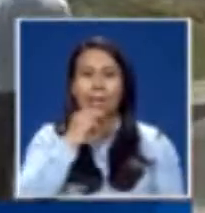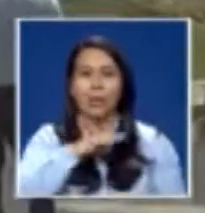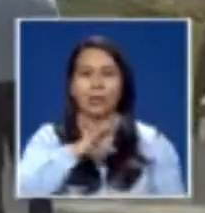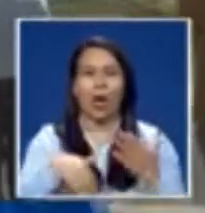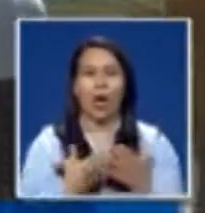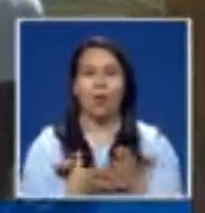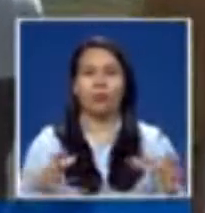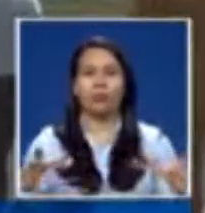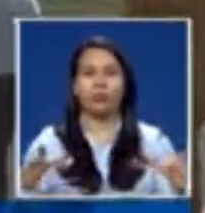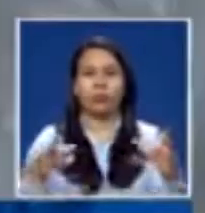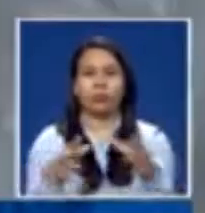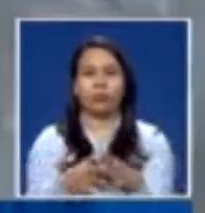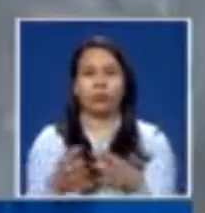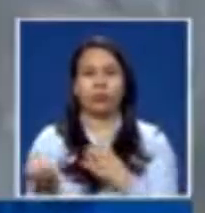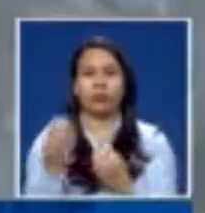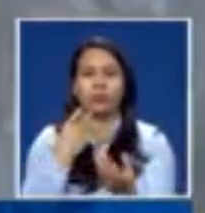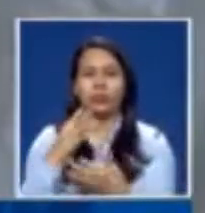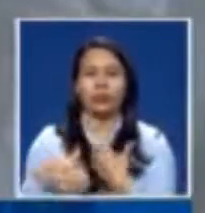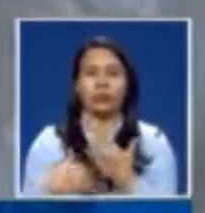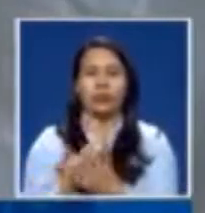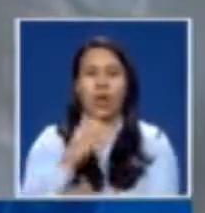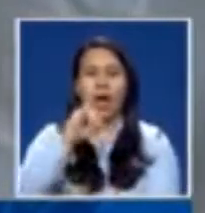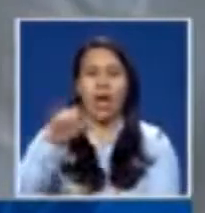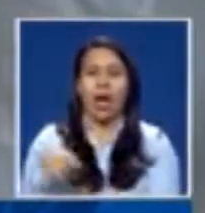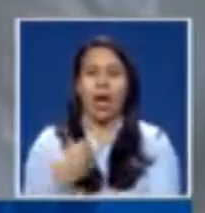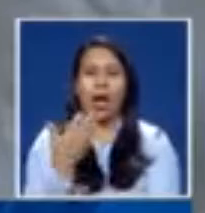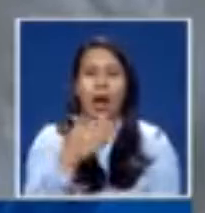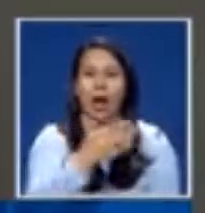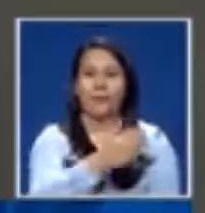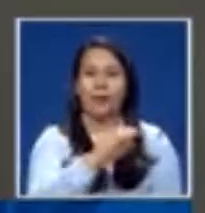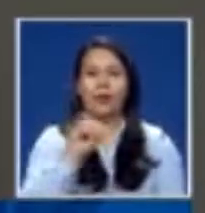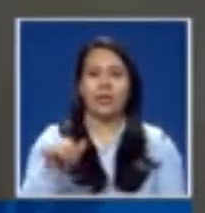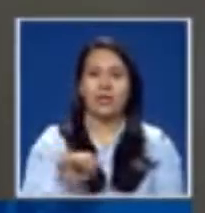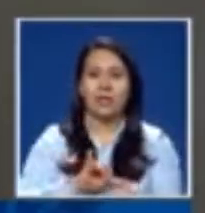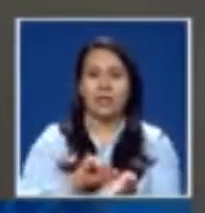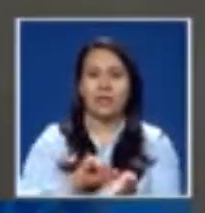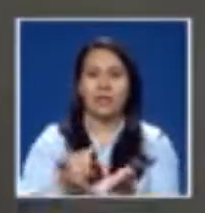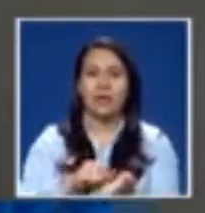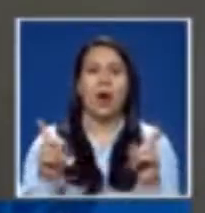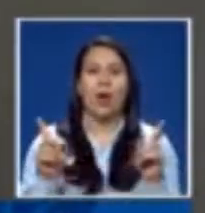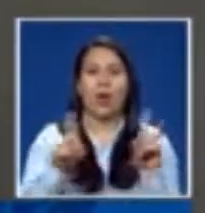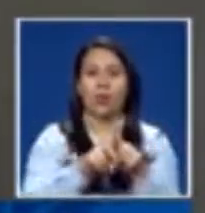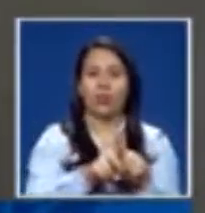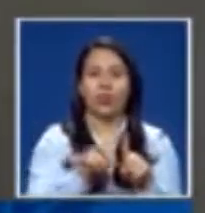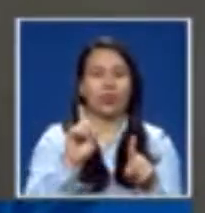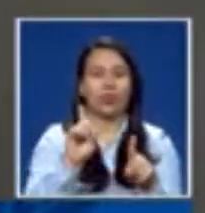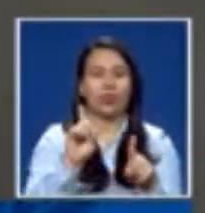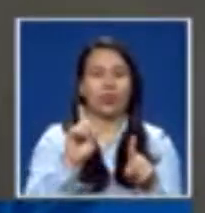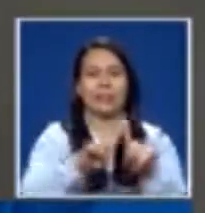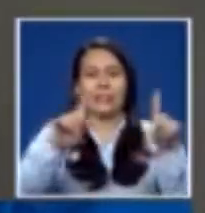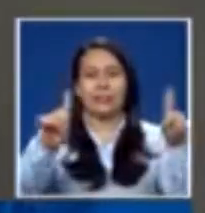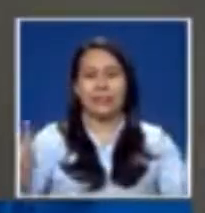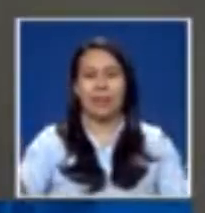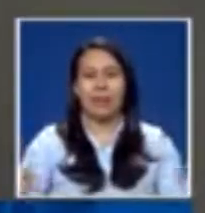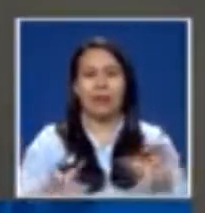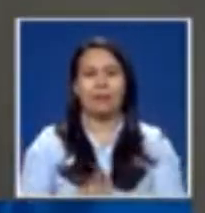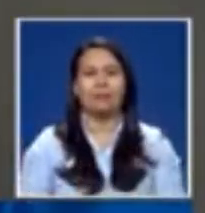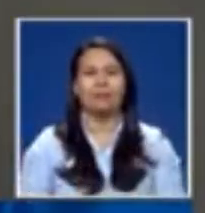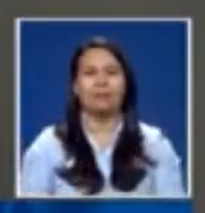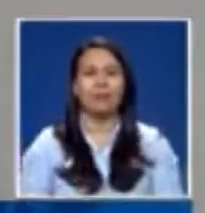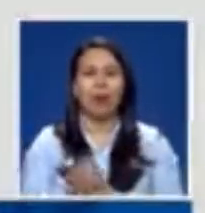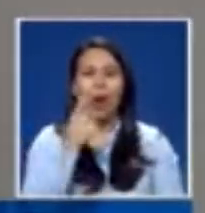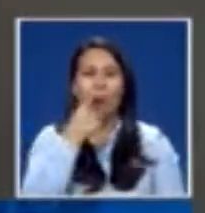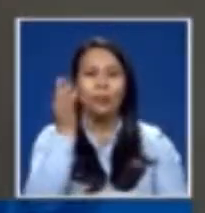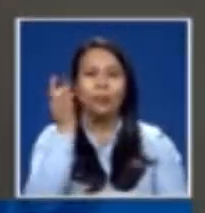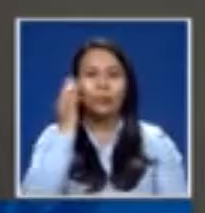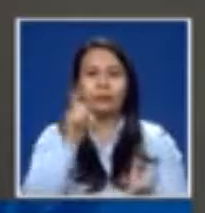también a pacientes de los cantones Montecristi, Jaramijó y Jipijapa. No pueden estar parejas juntos, van a estar separados en módulos por hombres y